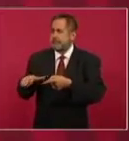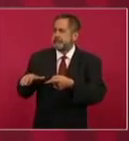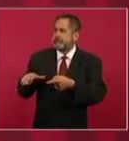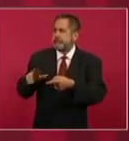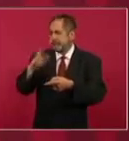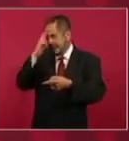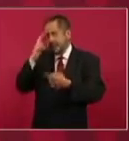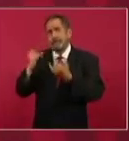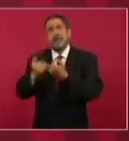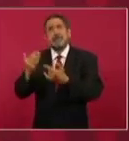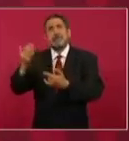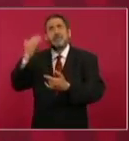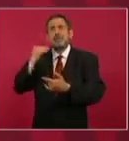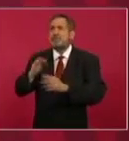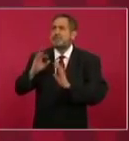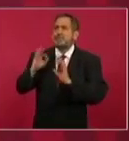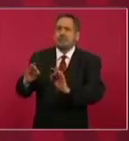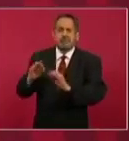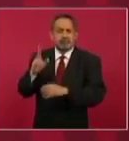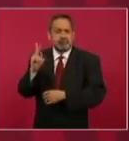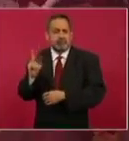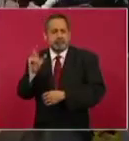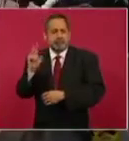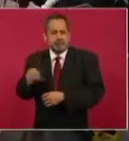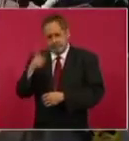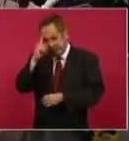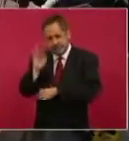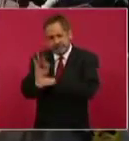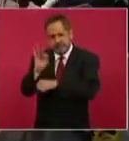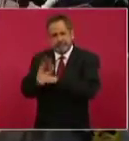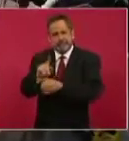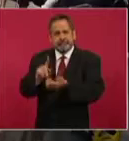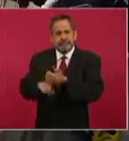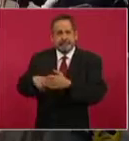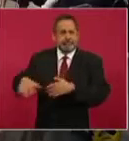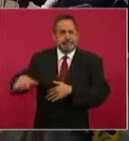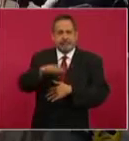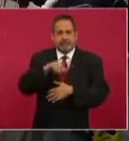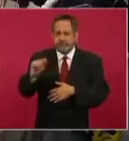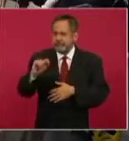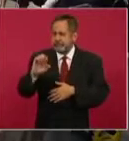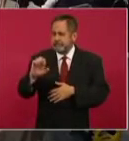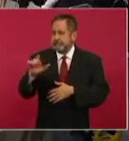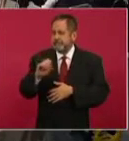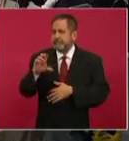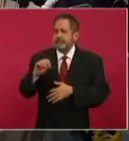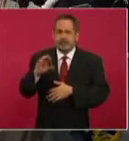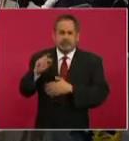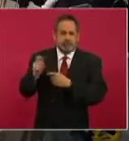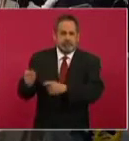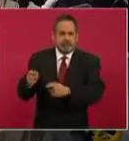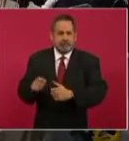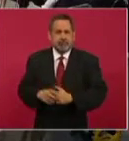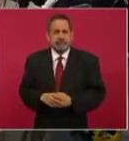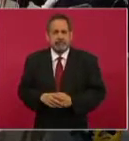momento, recuperar ese plan de protección al lago de Texcoco.